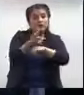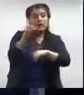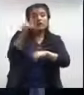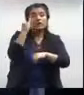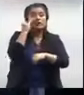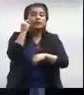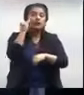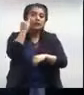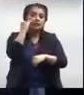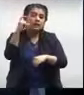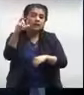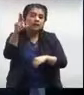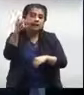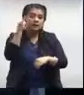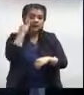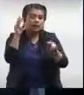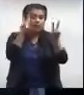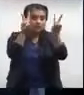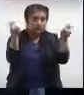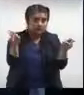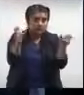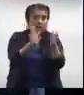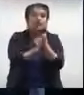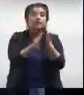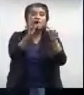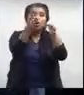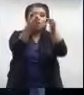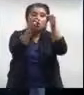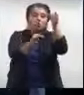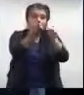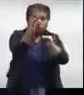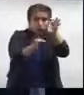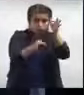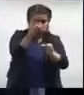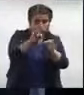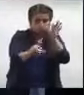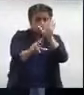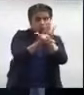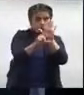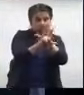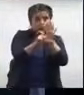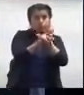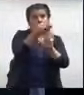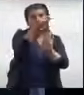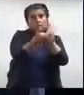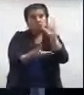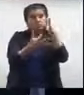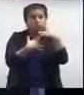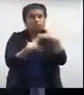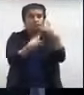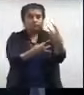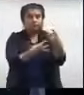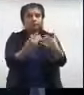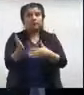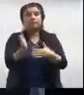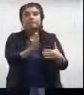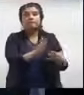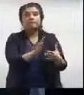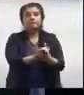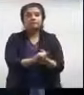DIGICRI en los asuntos jurídicos, legales y administrativos sometidos a su consideración.